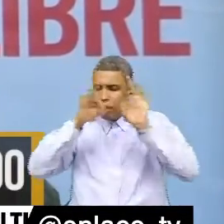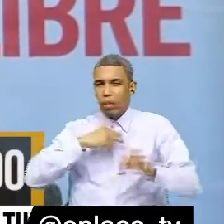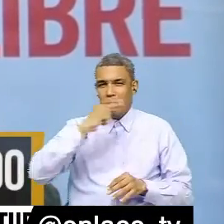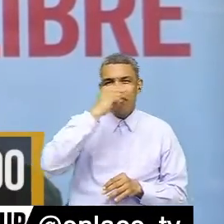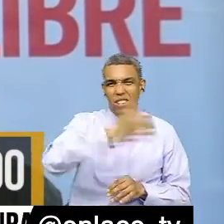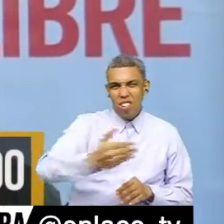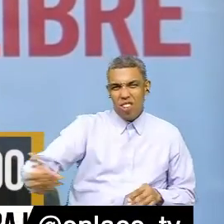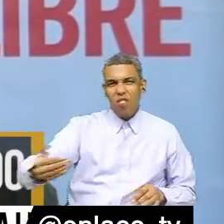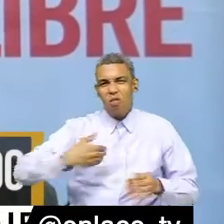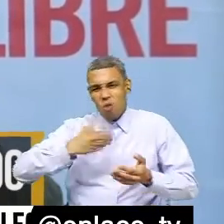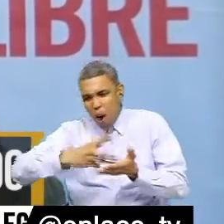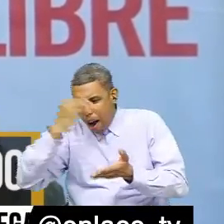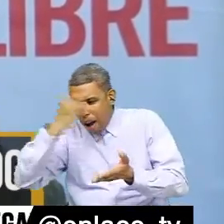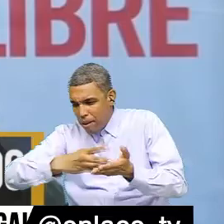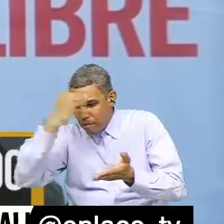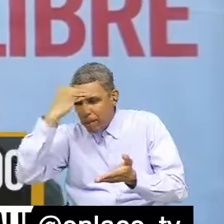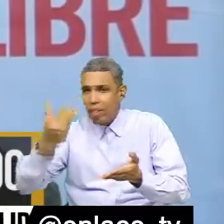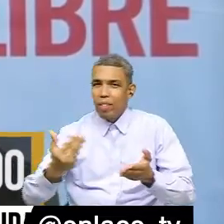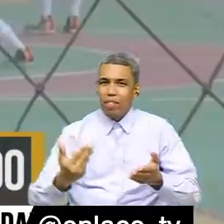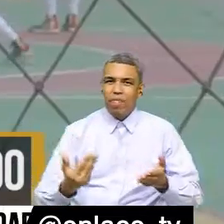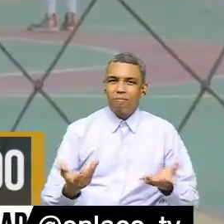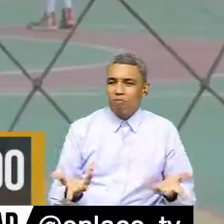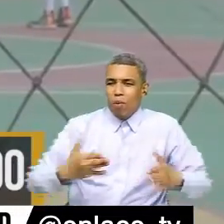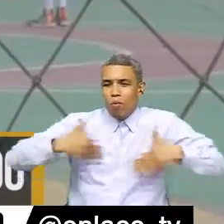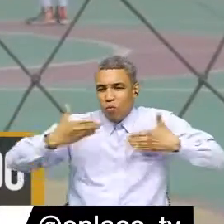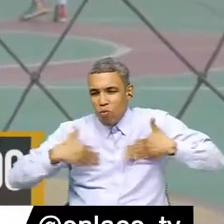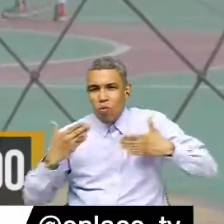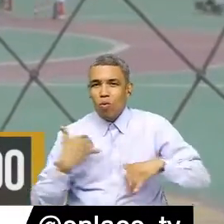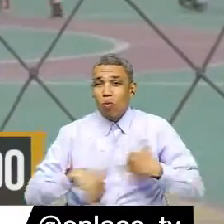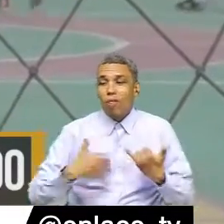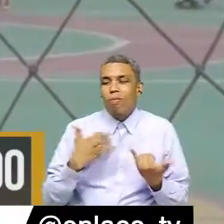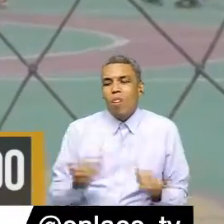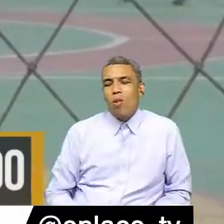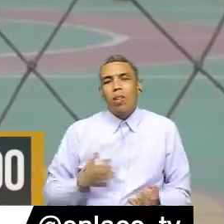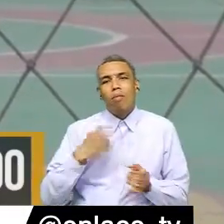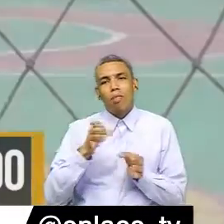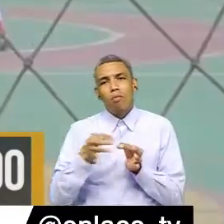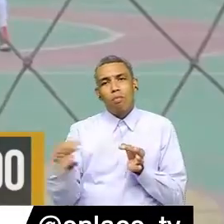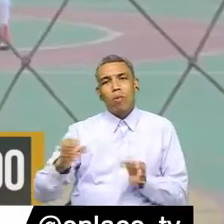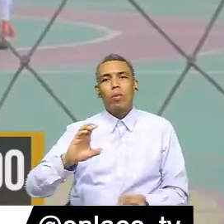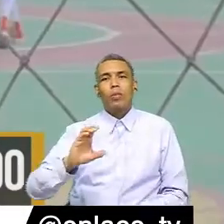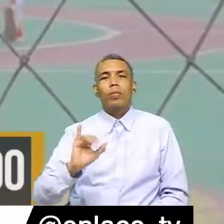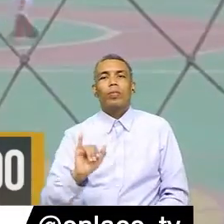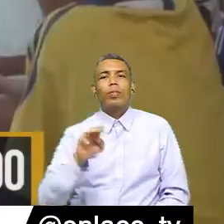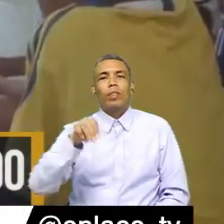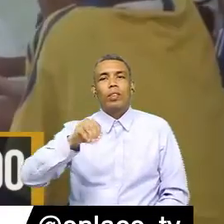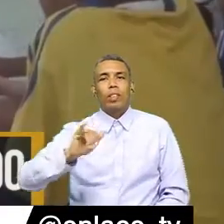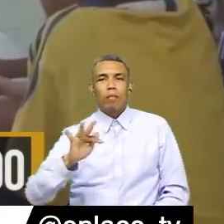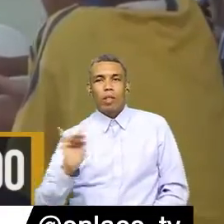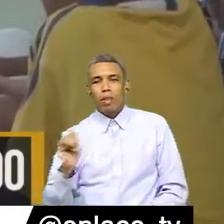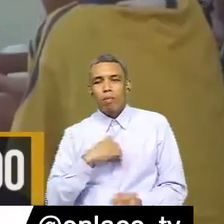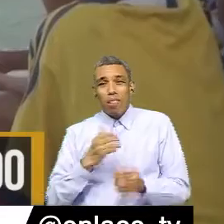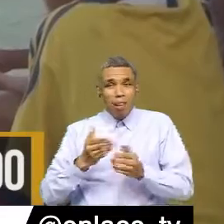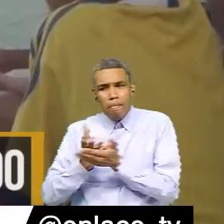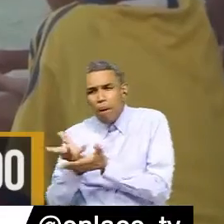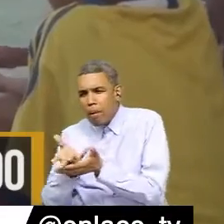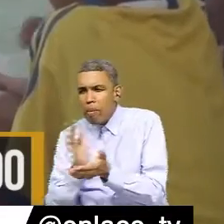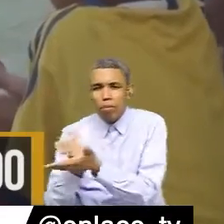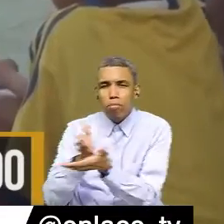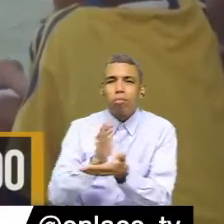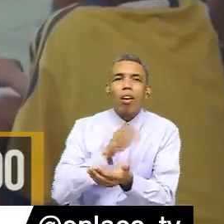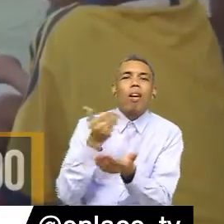región y en especial el día de hoy que estamos aquí en el simit y sur de orio estas jornadas se llevarán a cabo hasta el 12 de noviembre y harán presencia